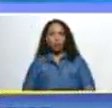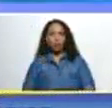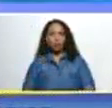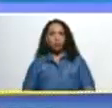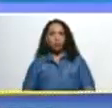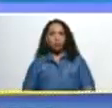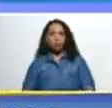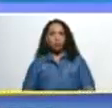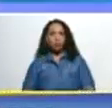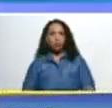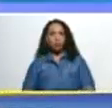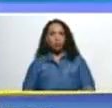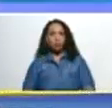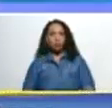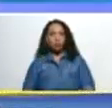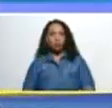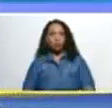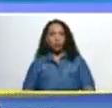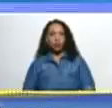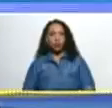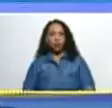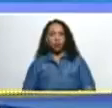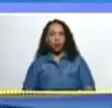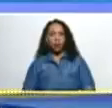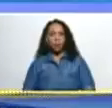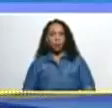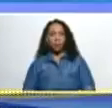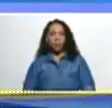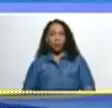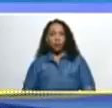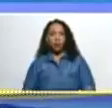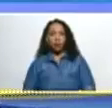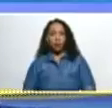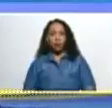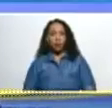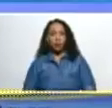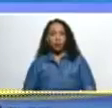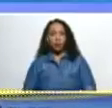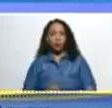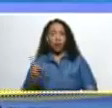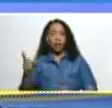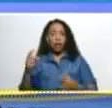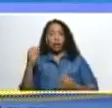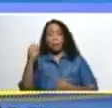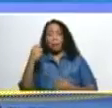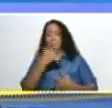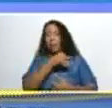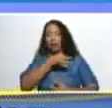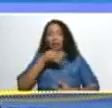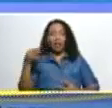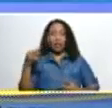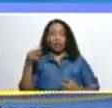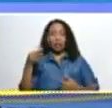de un cuerpo de investigaciones con altísima calidad científica